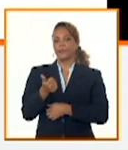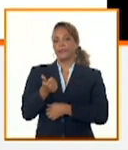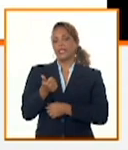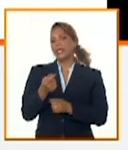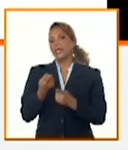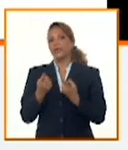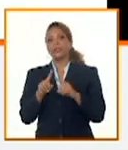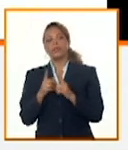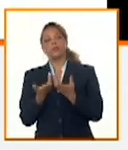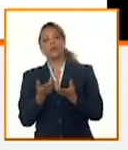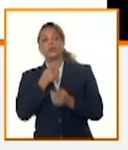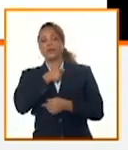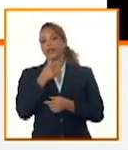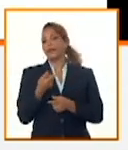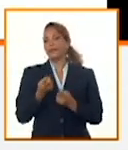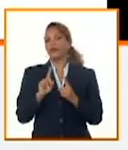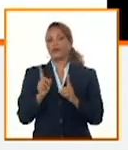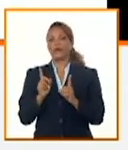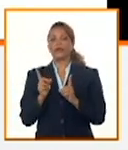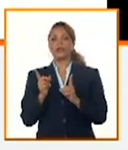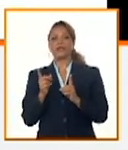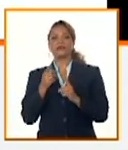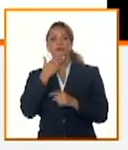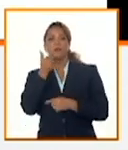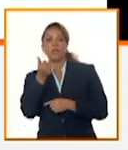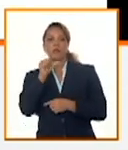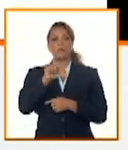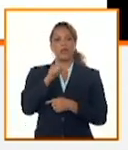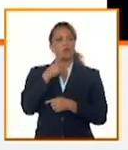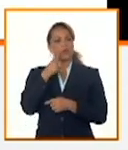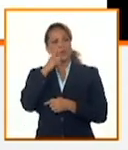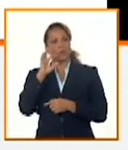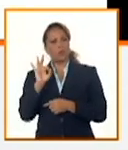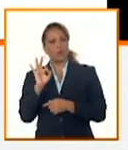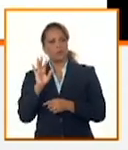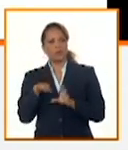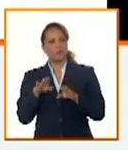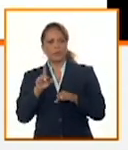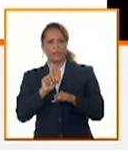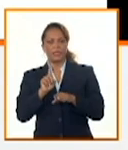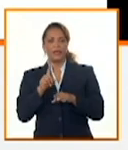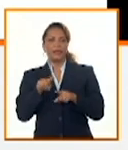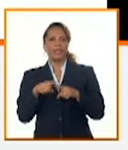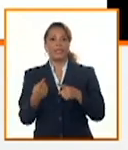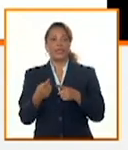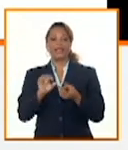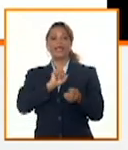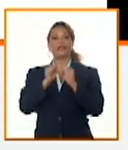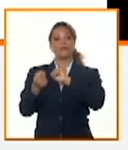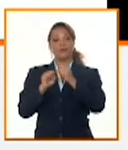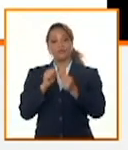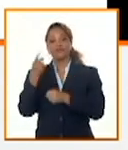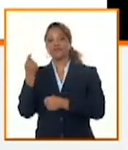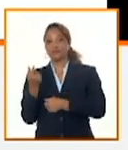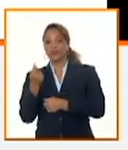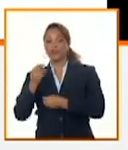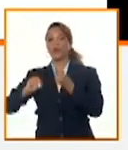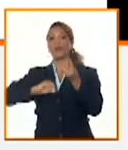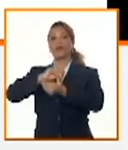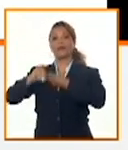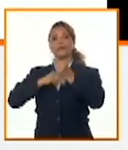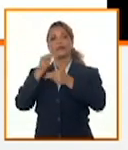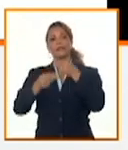decir No es que no es que sea bueno o malo es que en las regulaciones monetarias en las modelaciones que hacemos nosotros